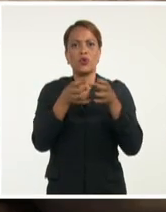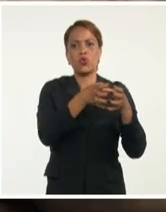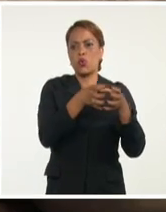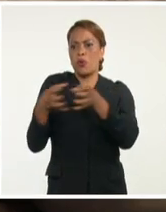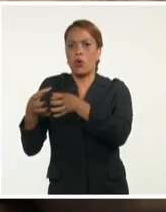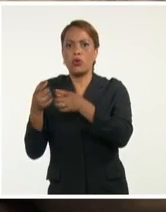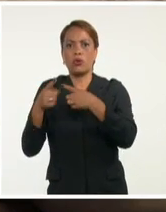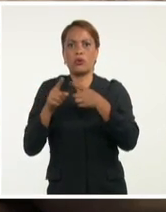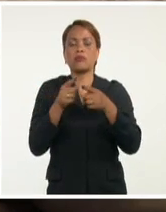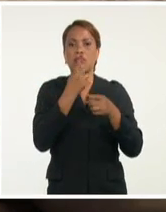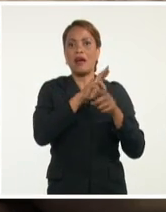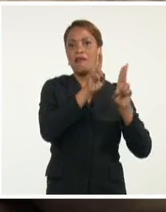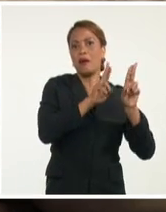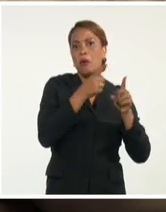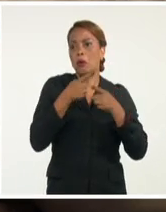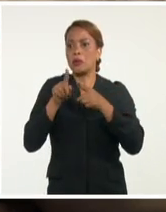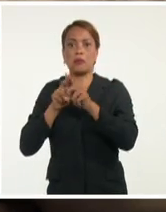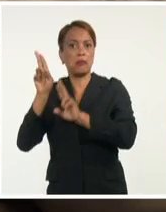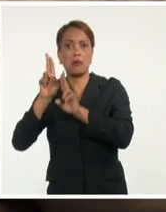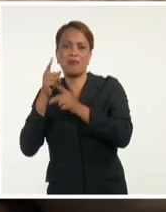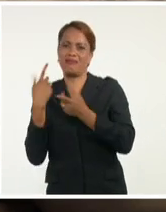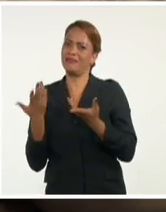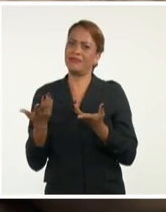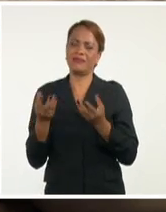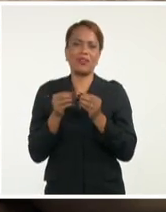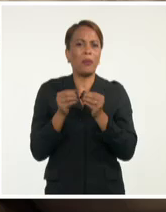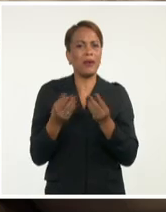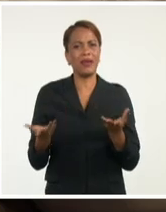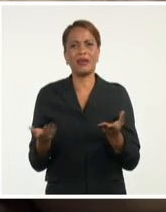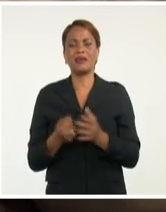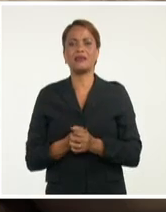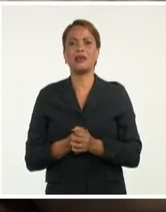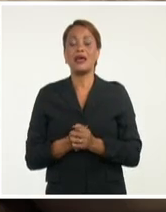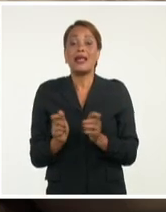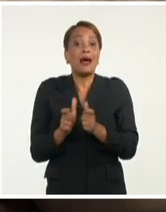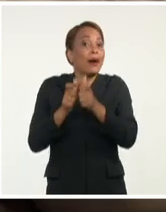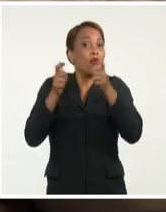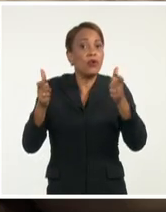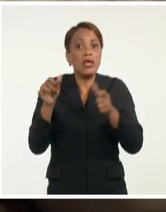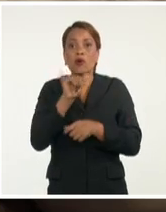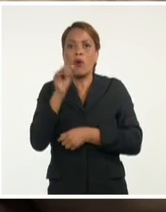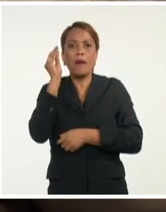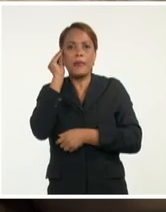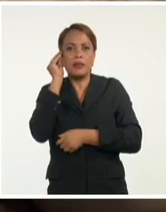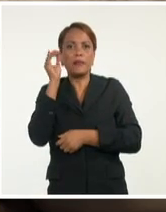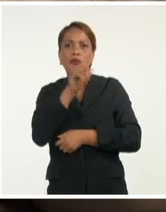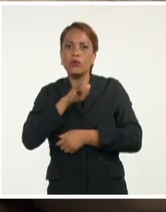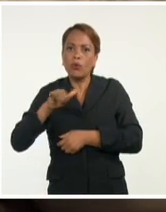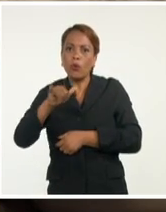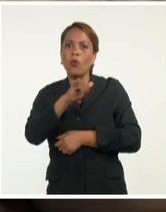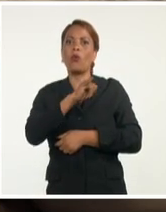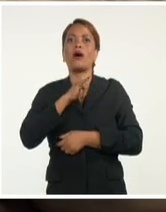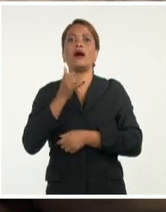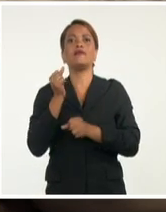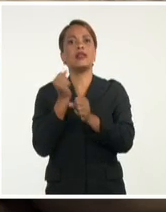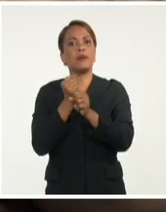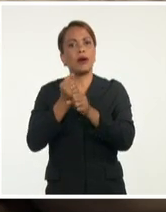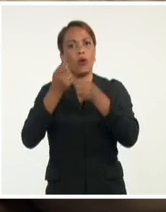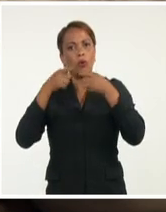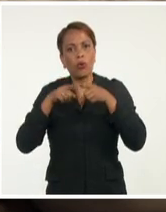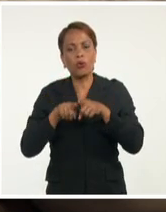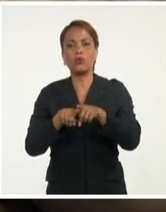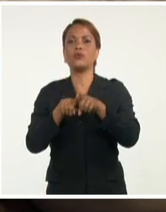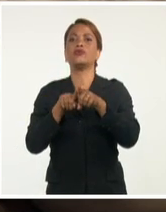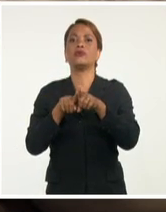vista y en los cuales quien logra alcanzar la mayoría o logre convencer a los demás de que efectivamente sus caminos son los